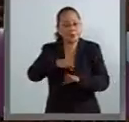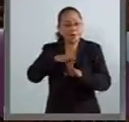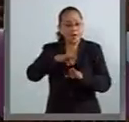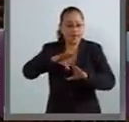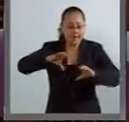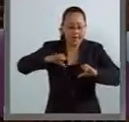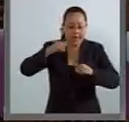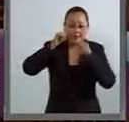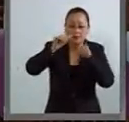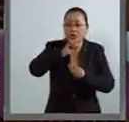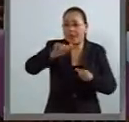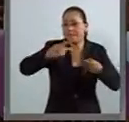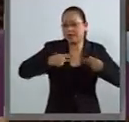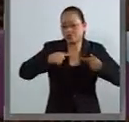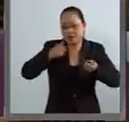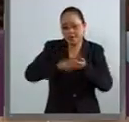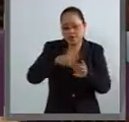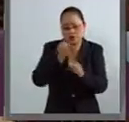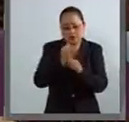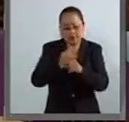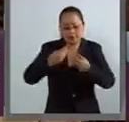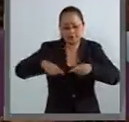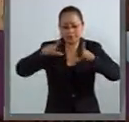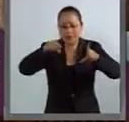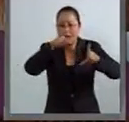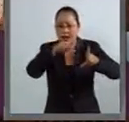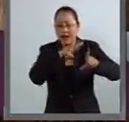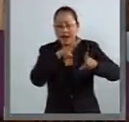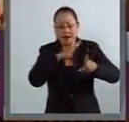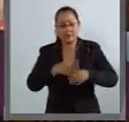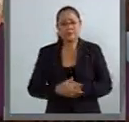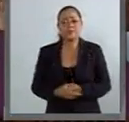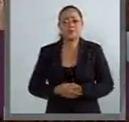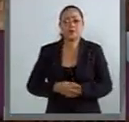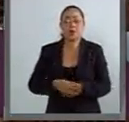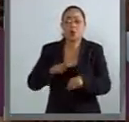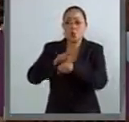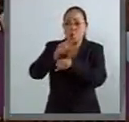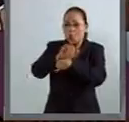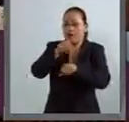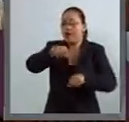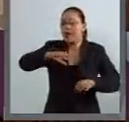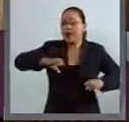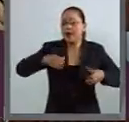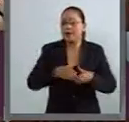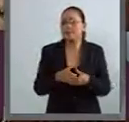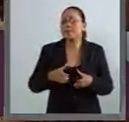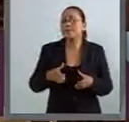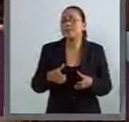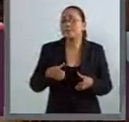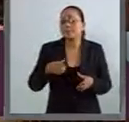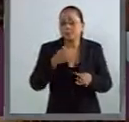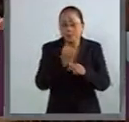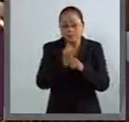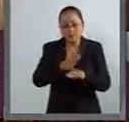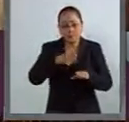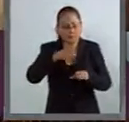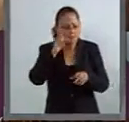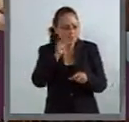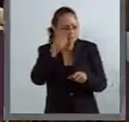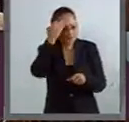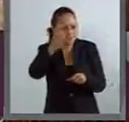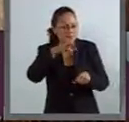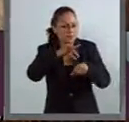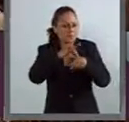web. En el caso de Uruguay, tienen un micrositio específico de transparencia y además transmiten también